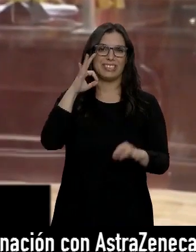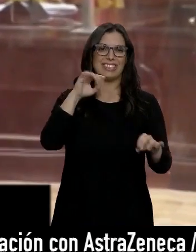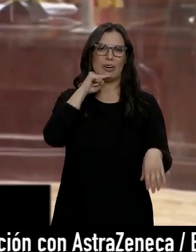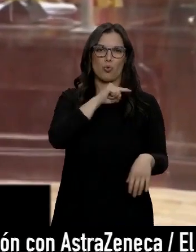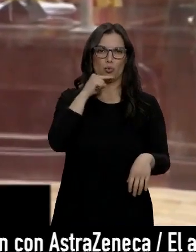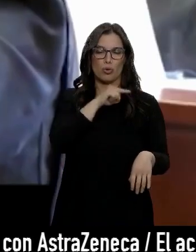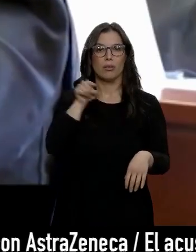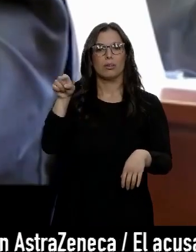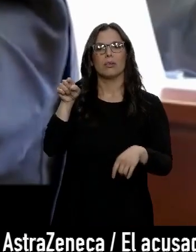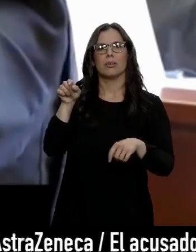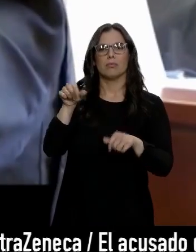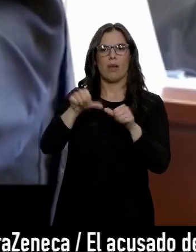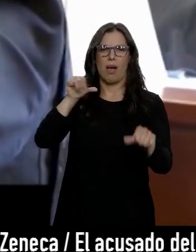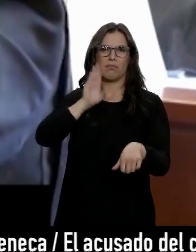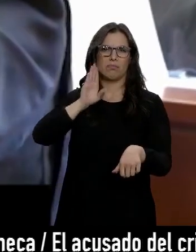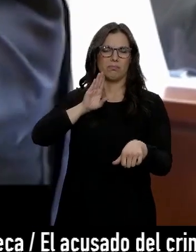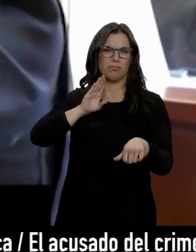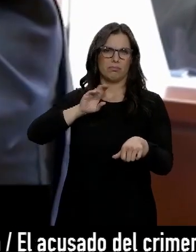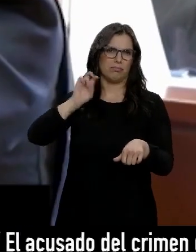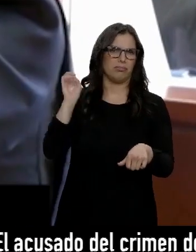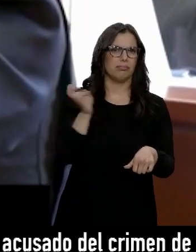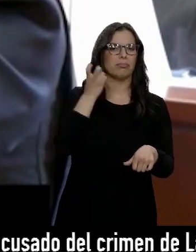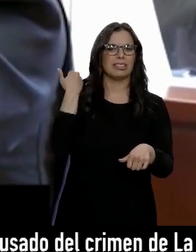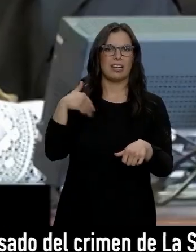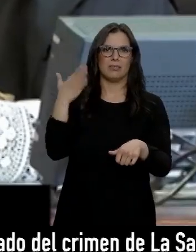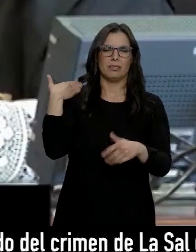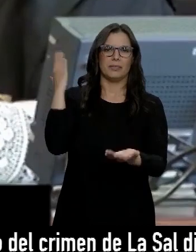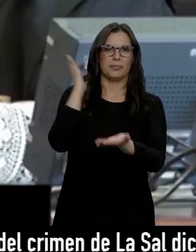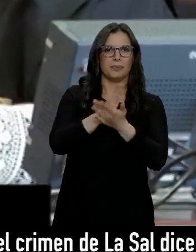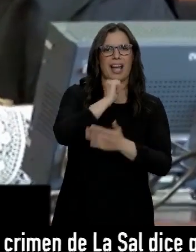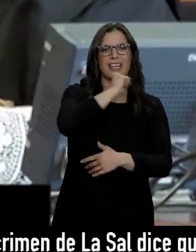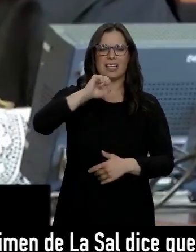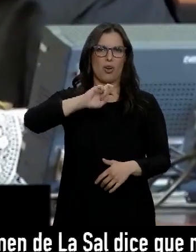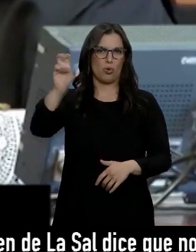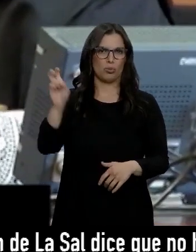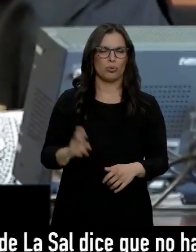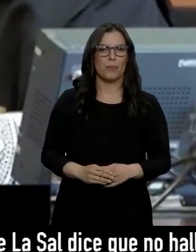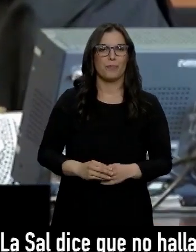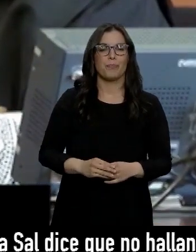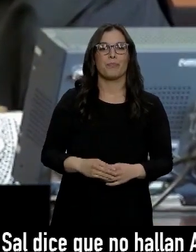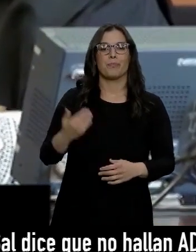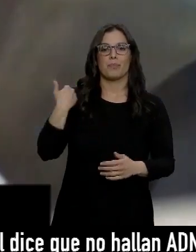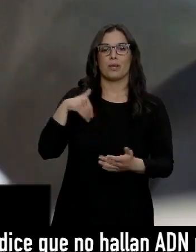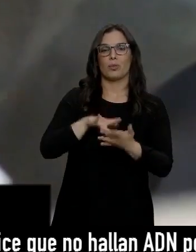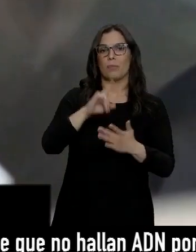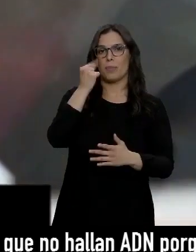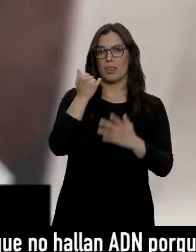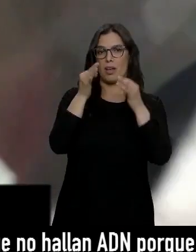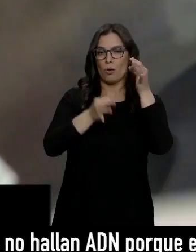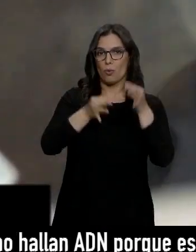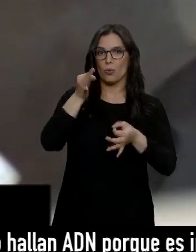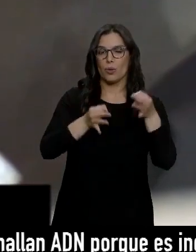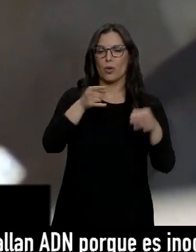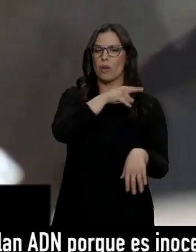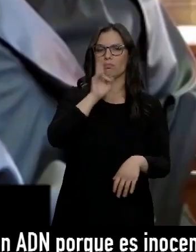este individuo, tiene multitud de antecedentes penales y ya fue condenado por otros asesinatos. Ya se ha celebrado la primera jornada del juicio y